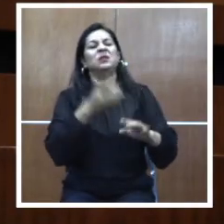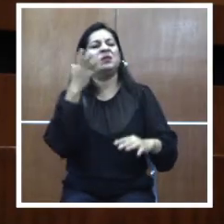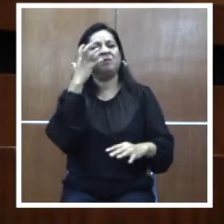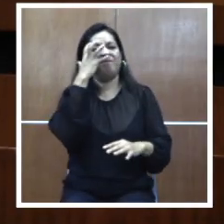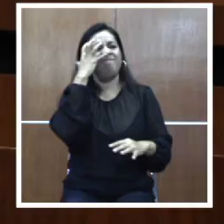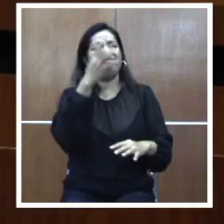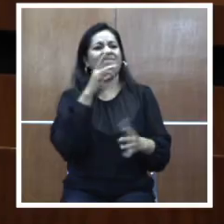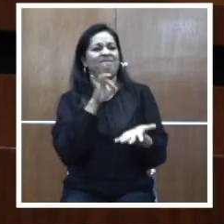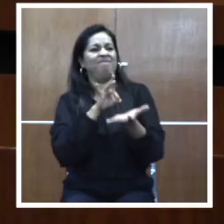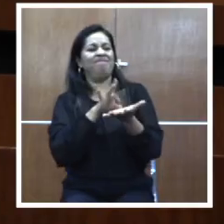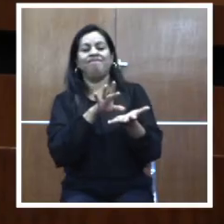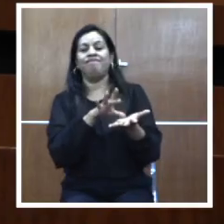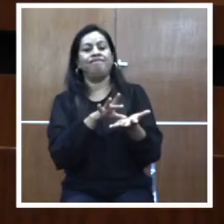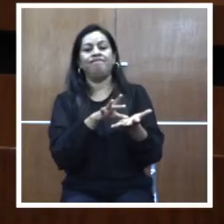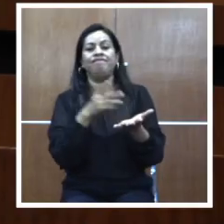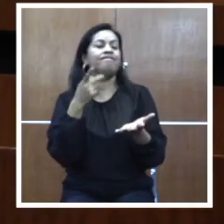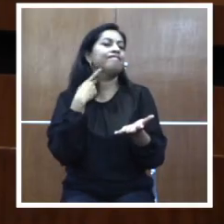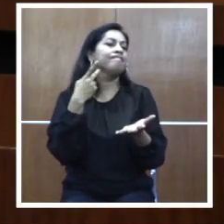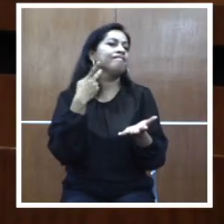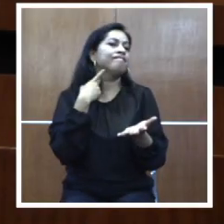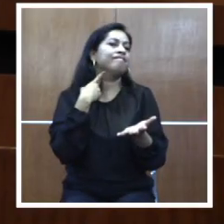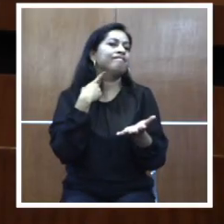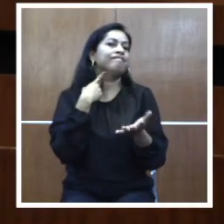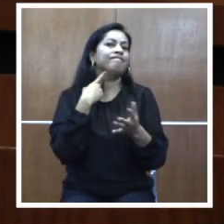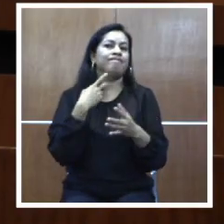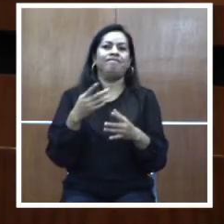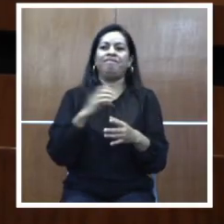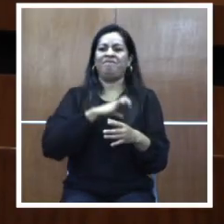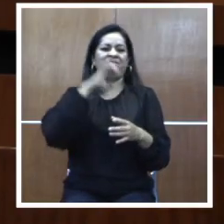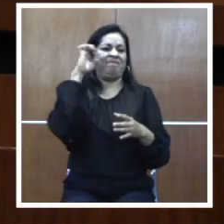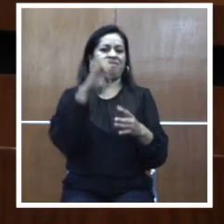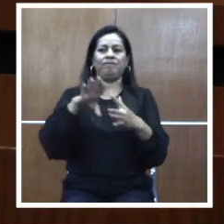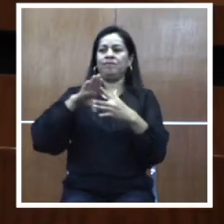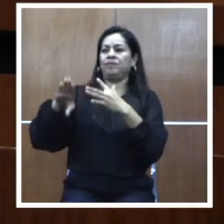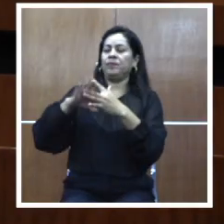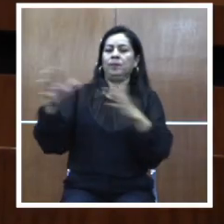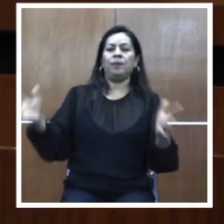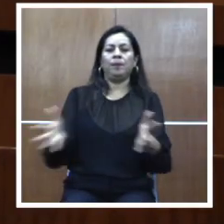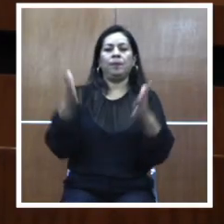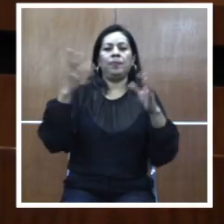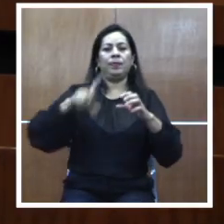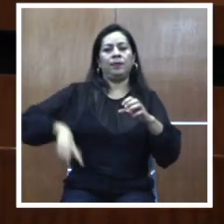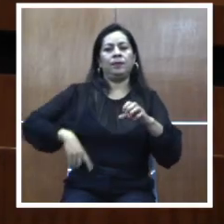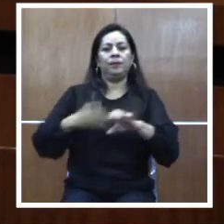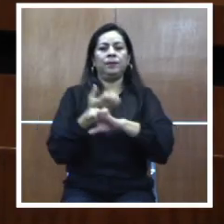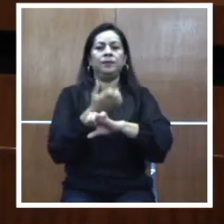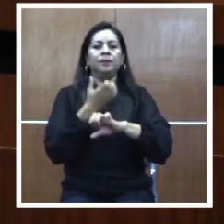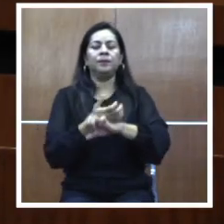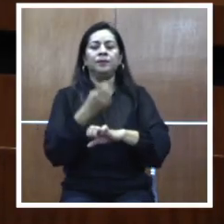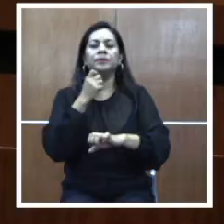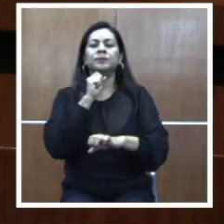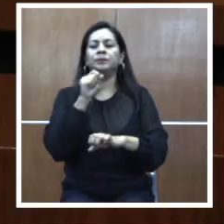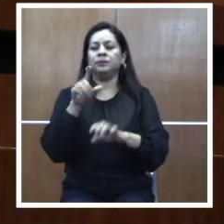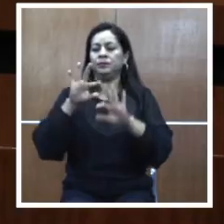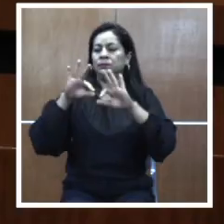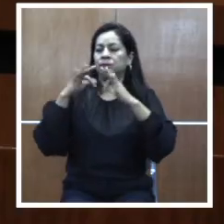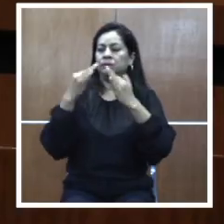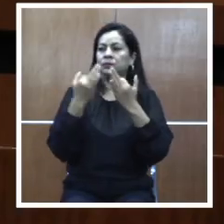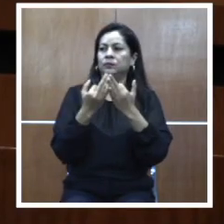enérgico rechazo a las políticas antimigrantes impulsadas por el gobierno de Estados Unidos, dado su